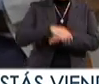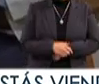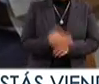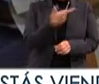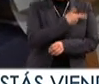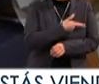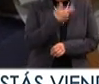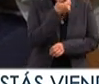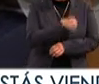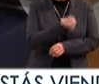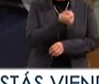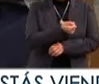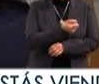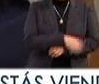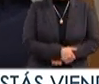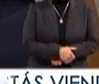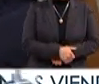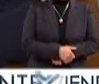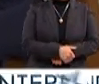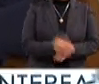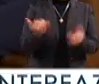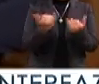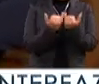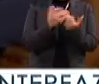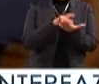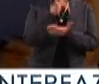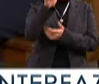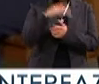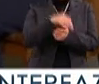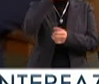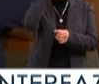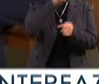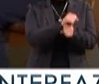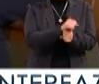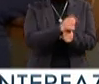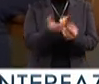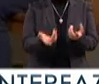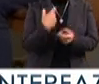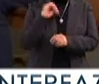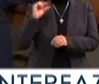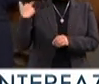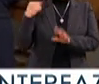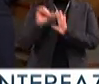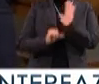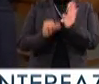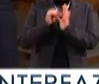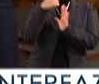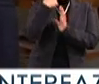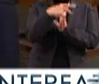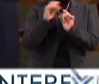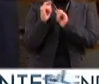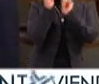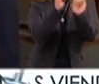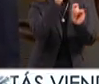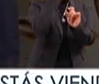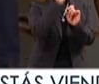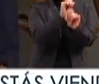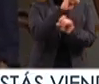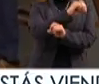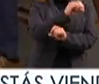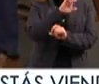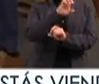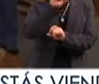Es un placer tenerlo con nosotros. Igualmente, muchas gracias. Secretario, hace unos meses acaba de asumir la secretaría de la